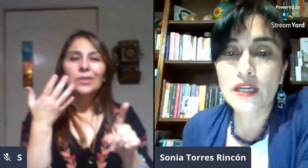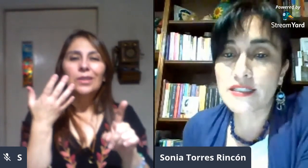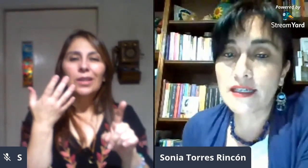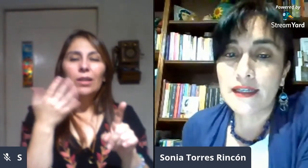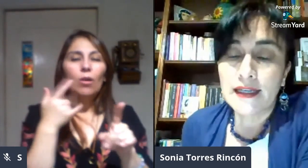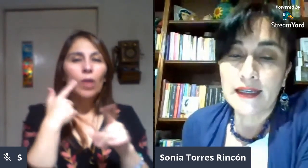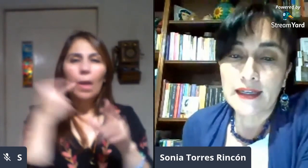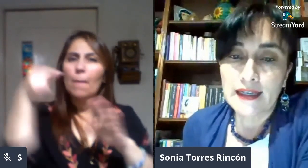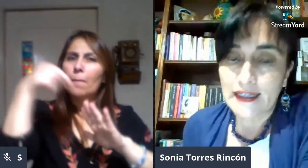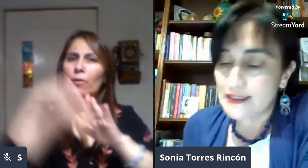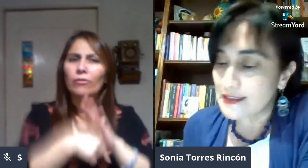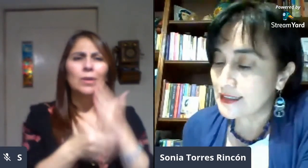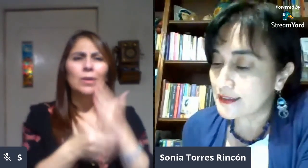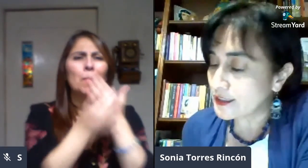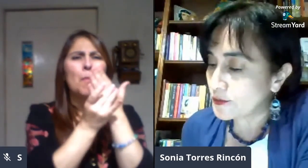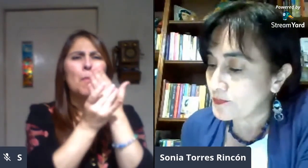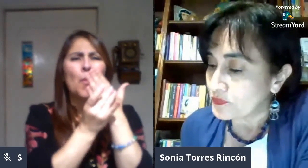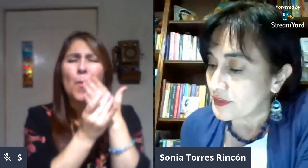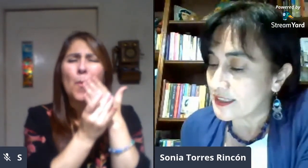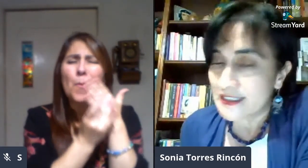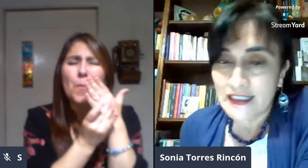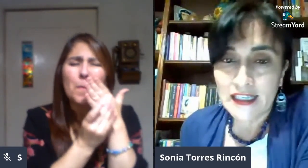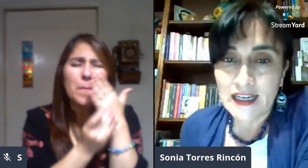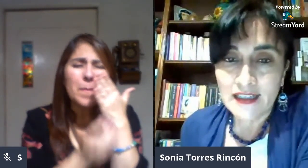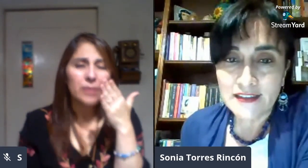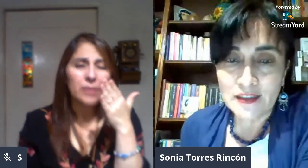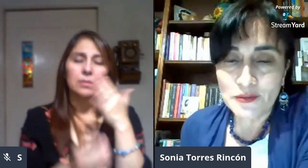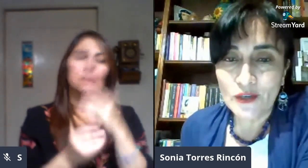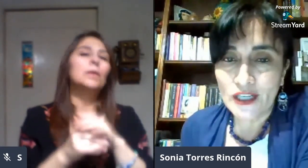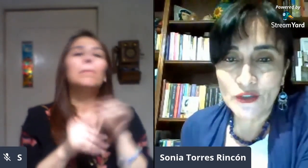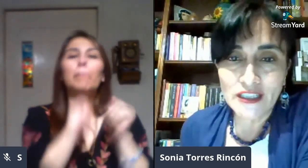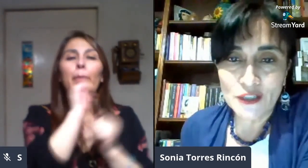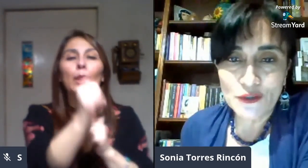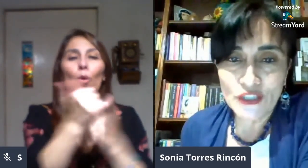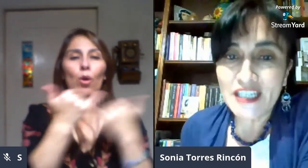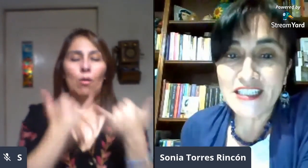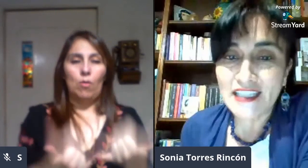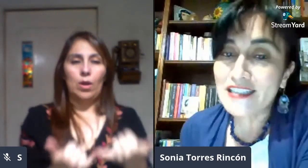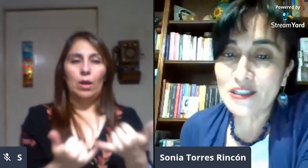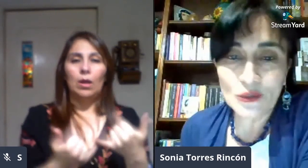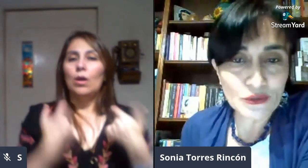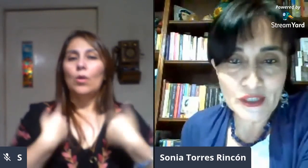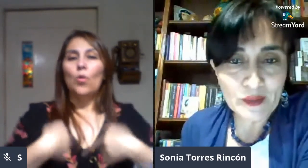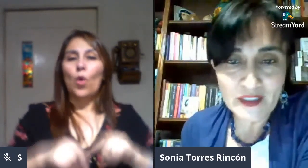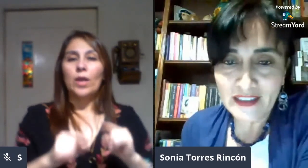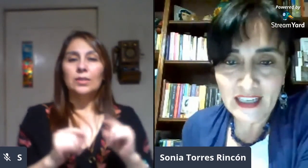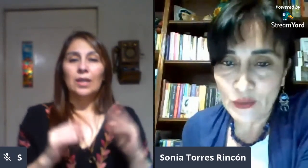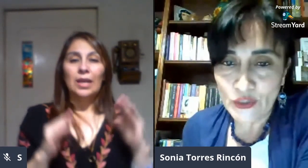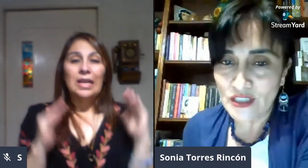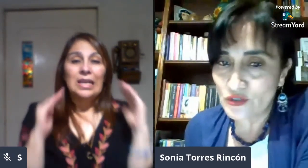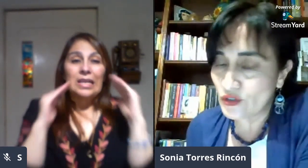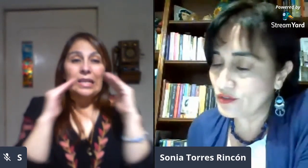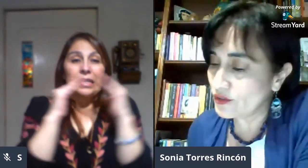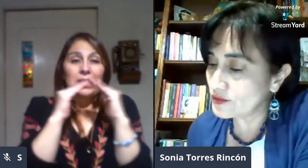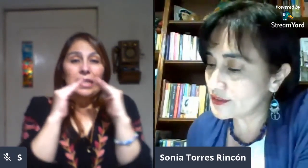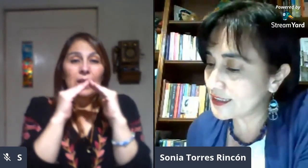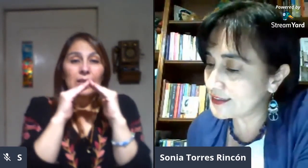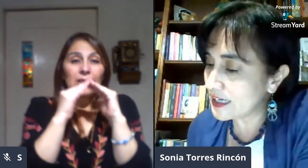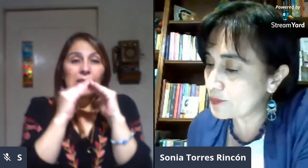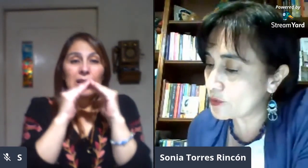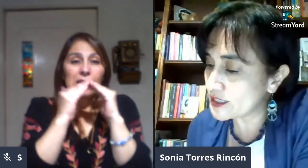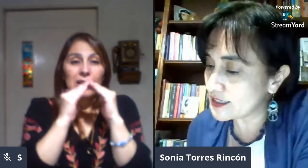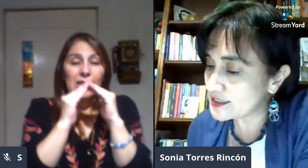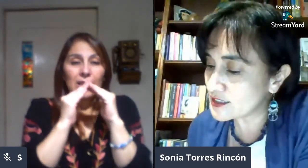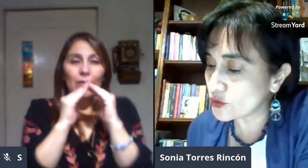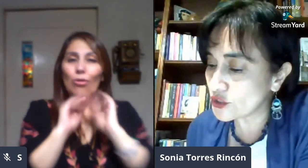la pobreza en este sentido. Ni siquiera estamos hablando de techos de cristal, sino justamente de la agudización